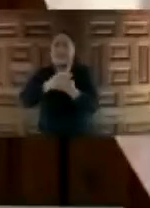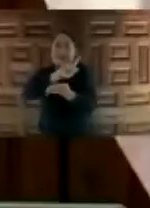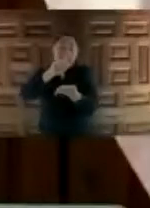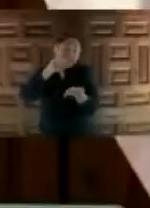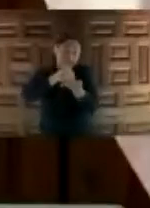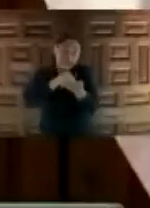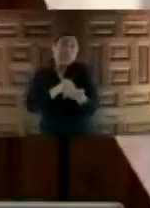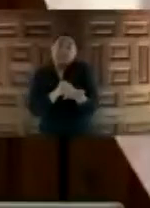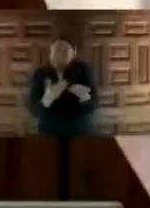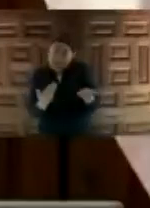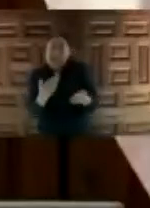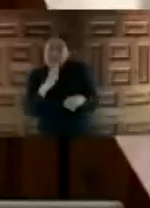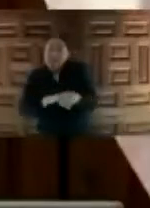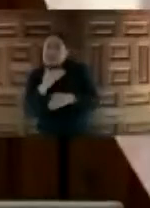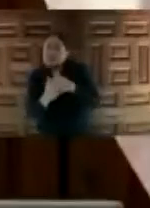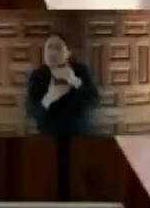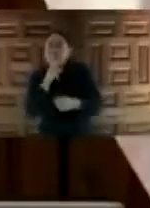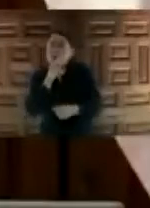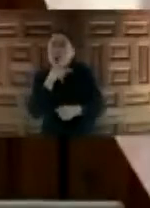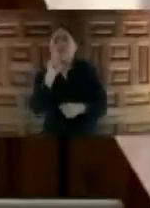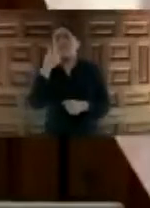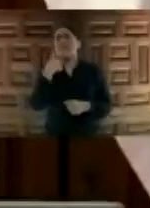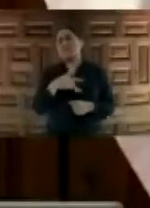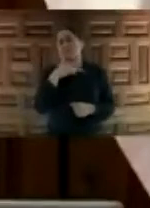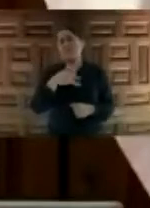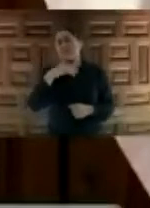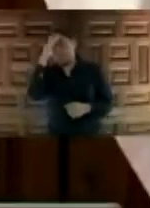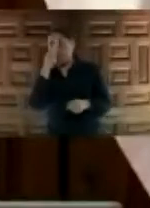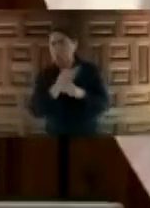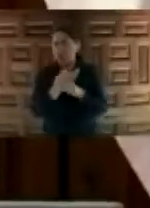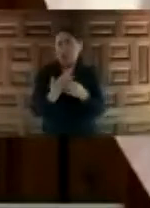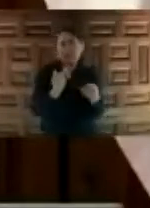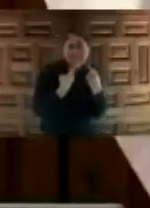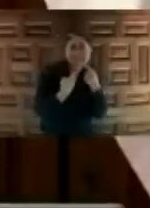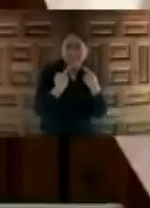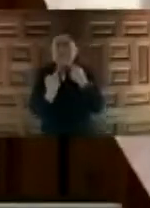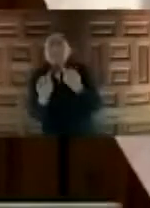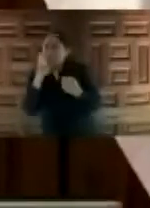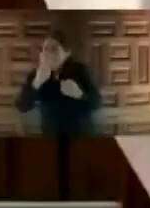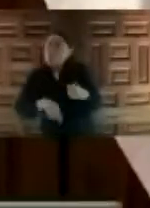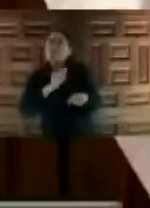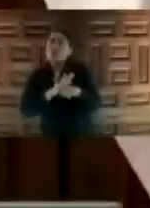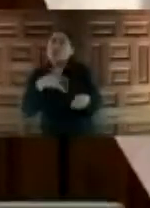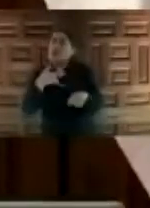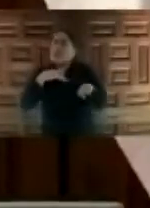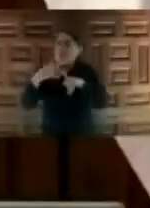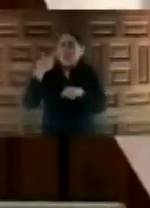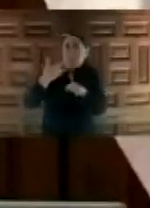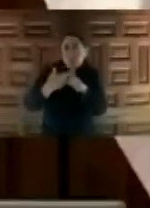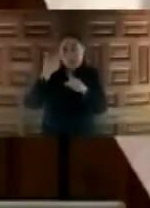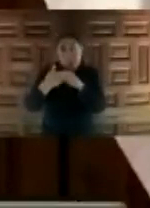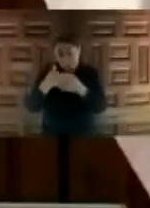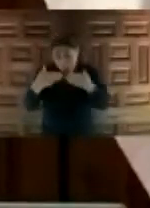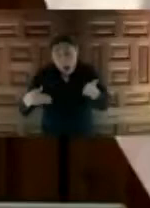que se avanza en ese sentido. Pero a mí me parece que hay que entrar a la discusión de cuáles son verdaderamente los retos que va a tener su